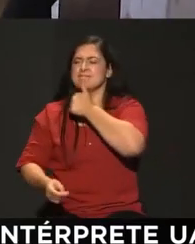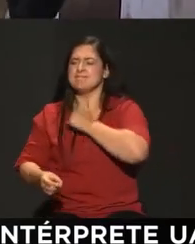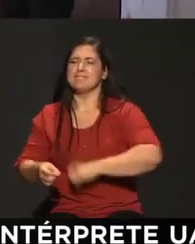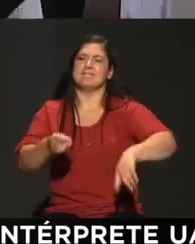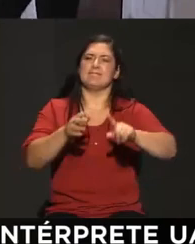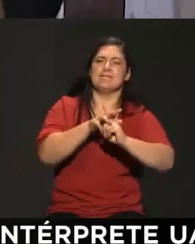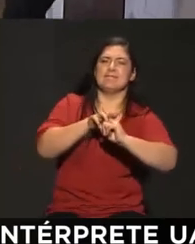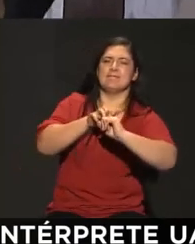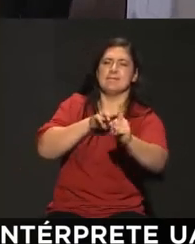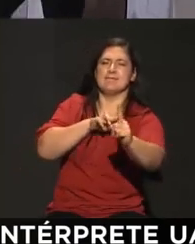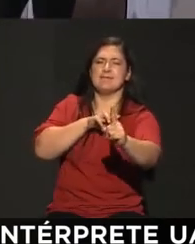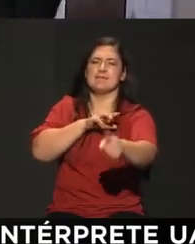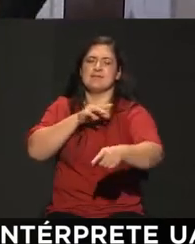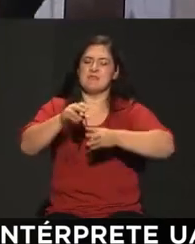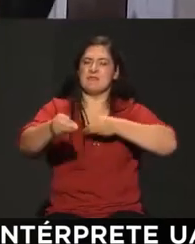Velocidad.